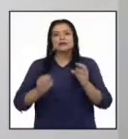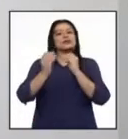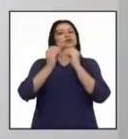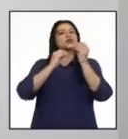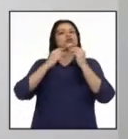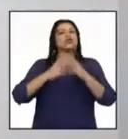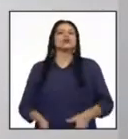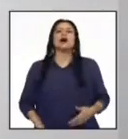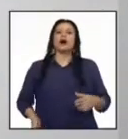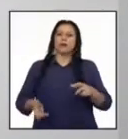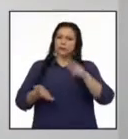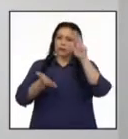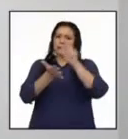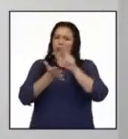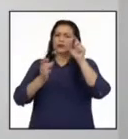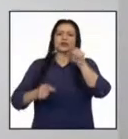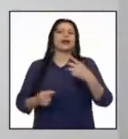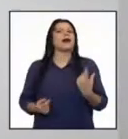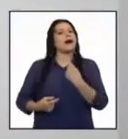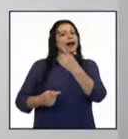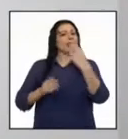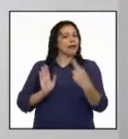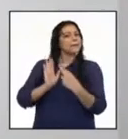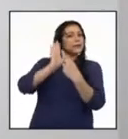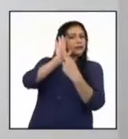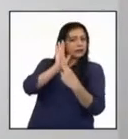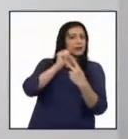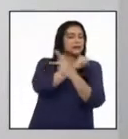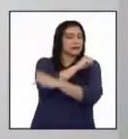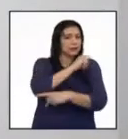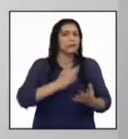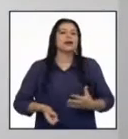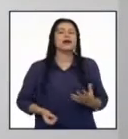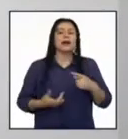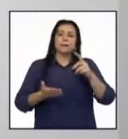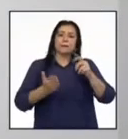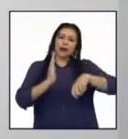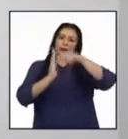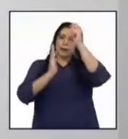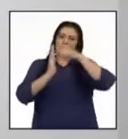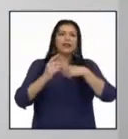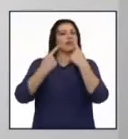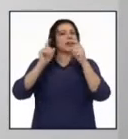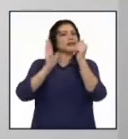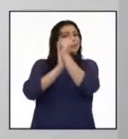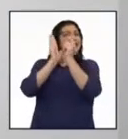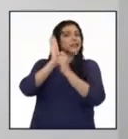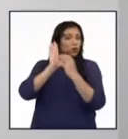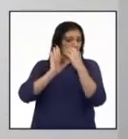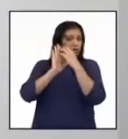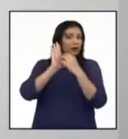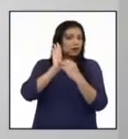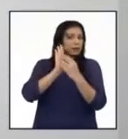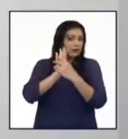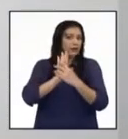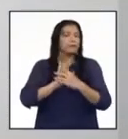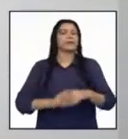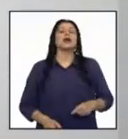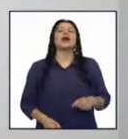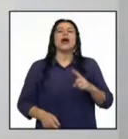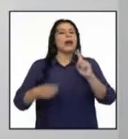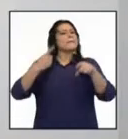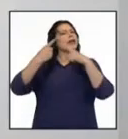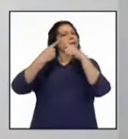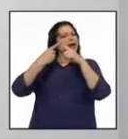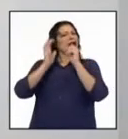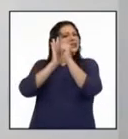resolvió autorizar a sus respectivos representantes para suscribir diversos artículos. El primero era que